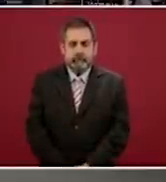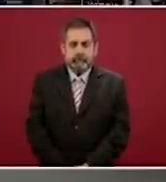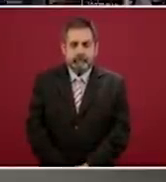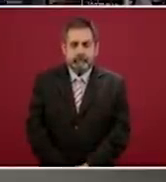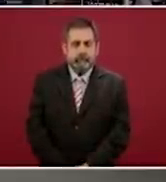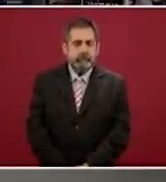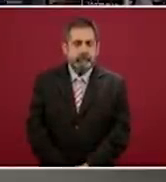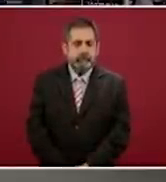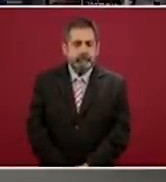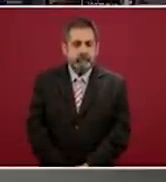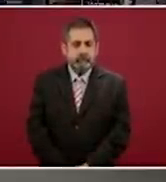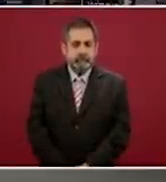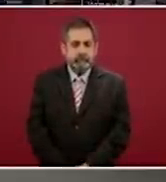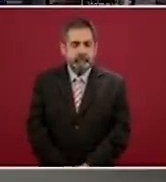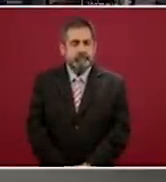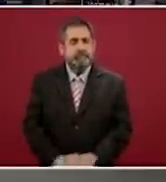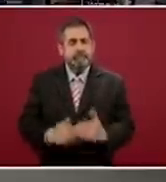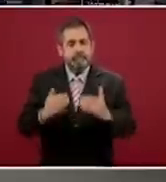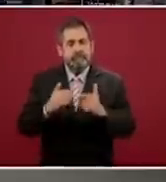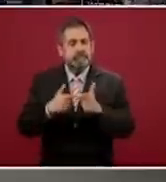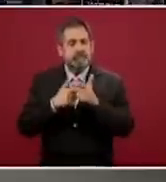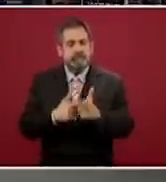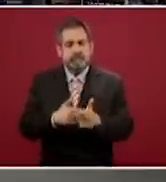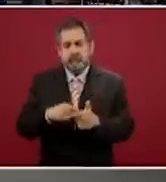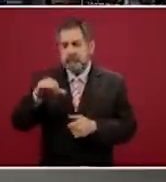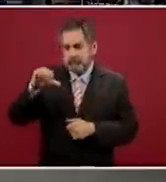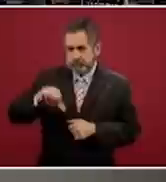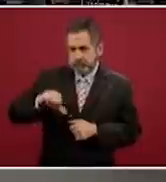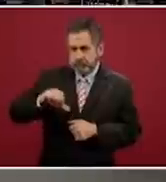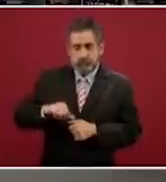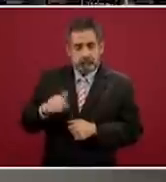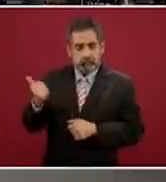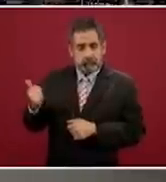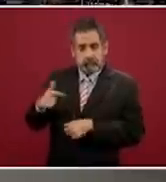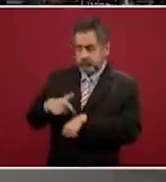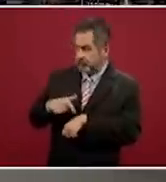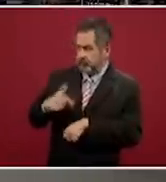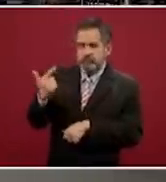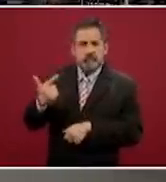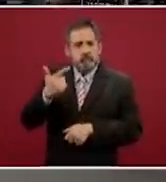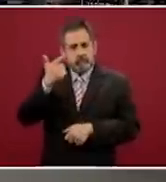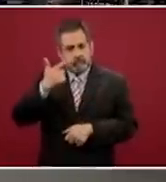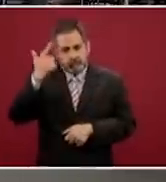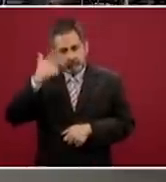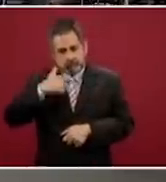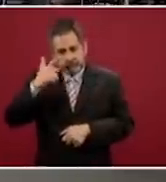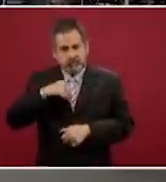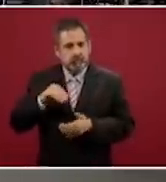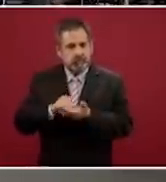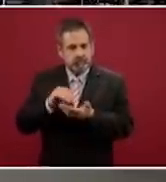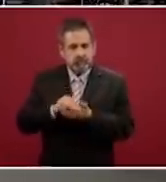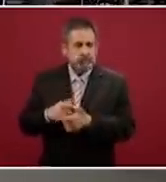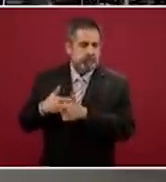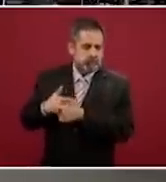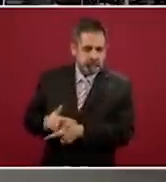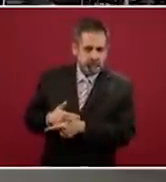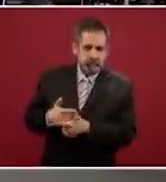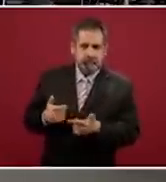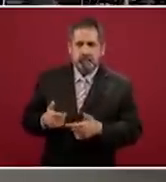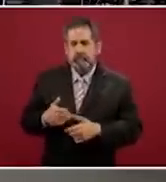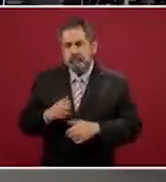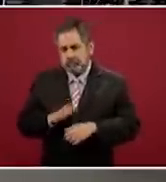Bueno, continúa hoy a las 7 de la noche